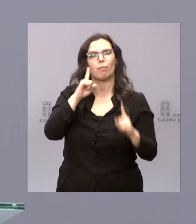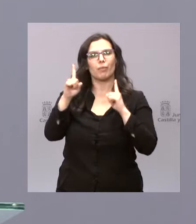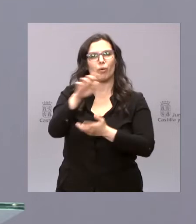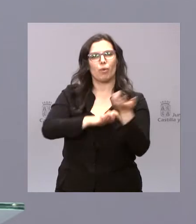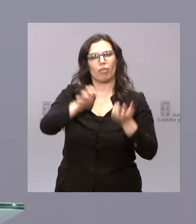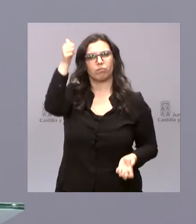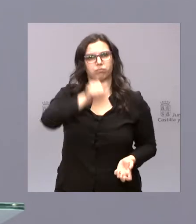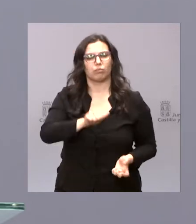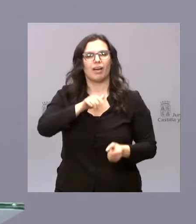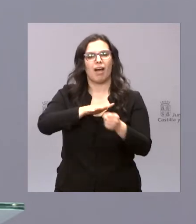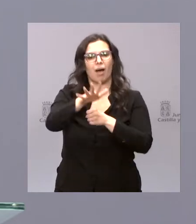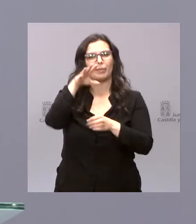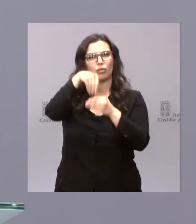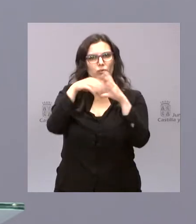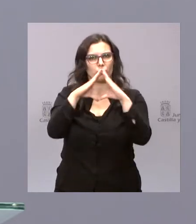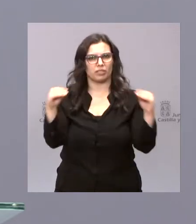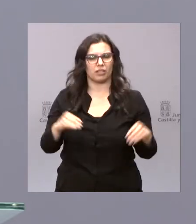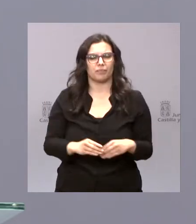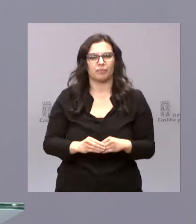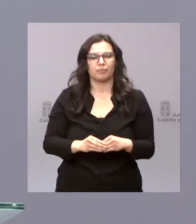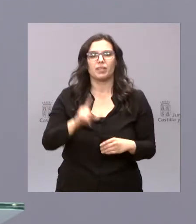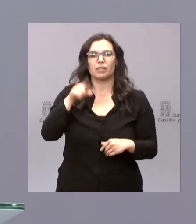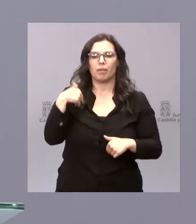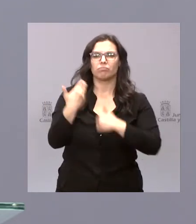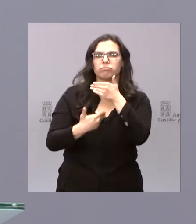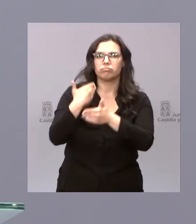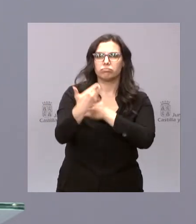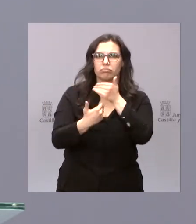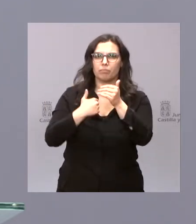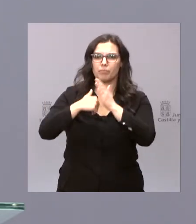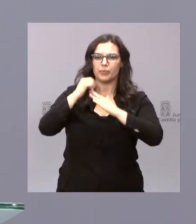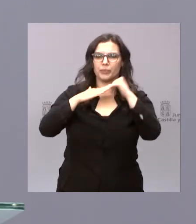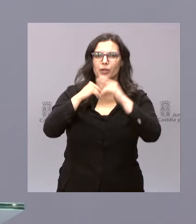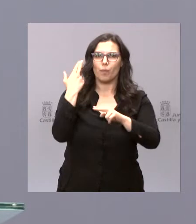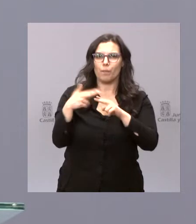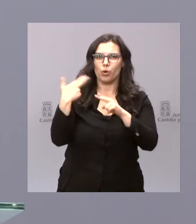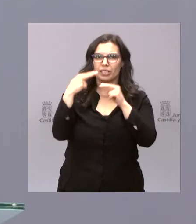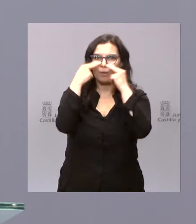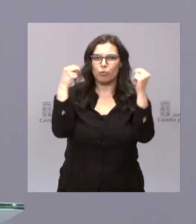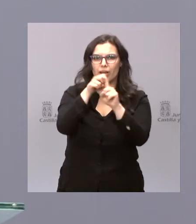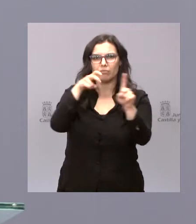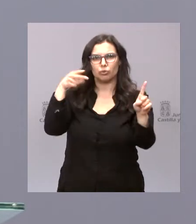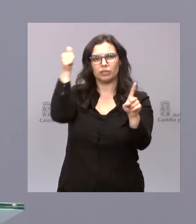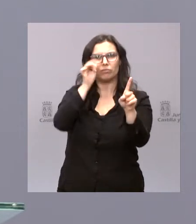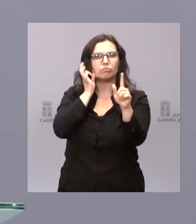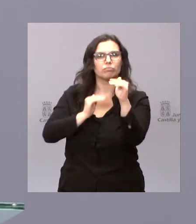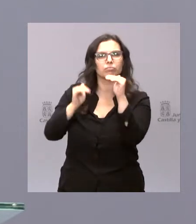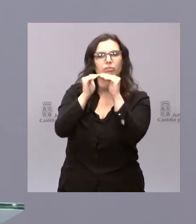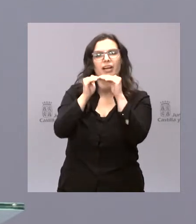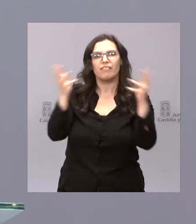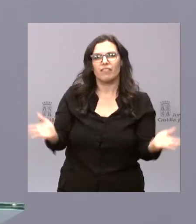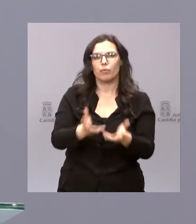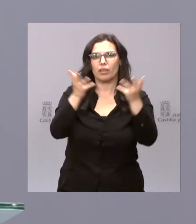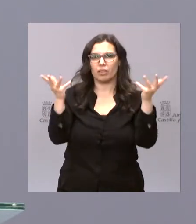violencia de género en el ámbito universitario, así como avanzar en la construcción de una política pública con perspectiva de género, favoreciendo no solo el trabajo